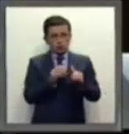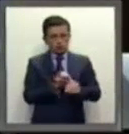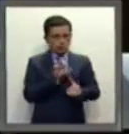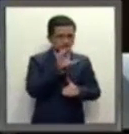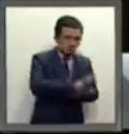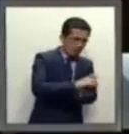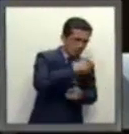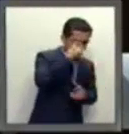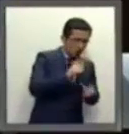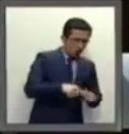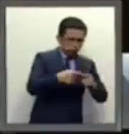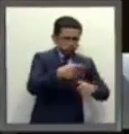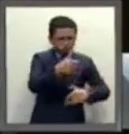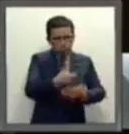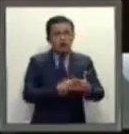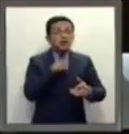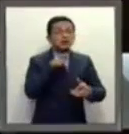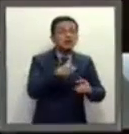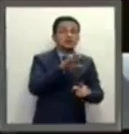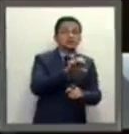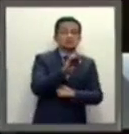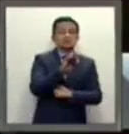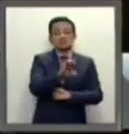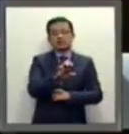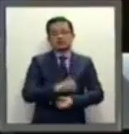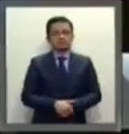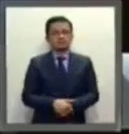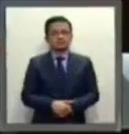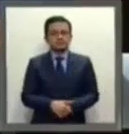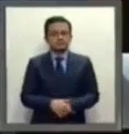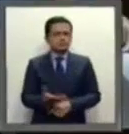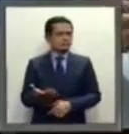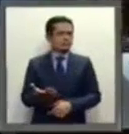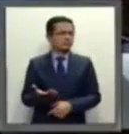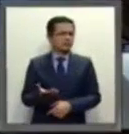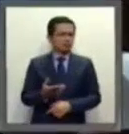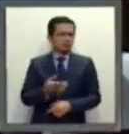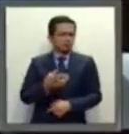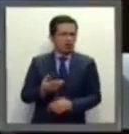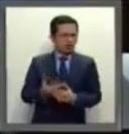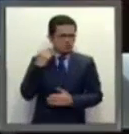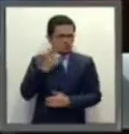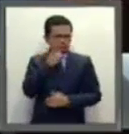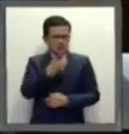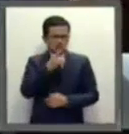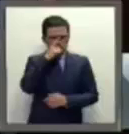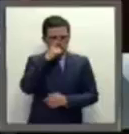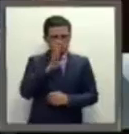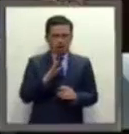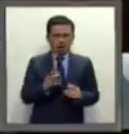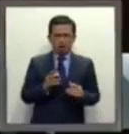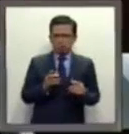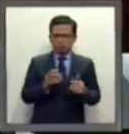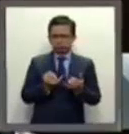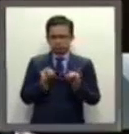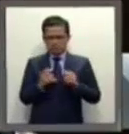y condicionada para la Comisión Federal de Electricidad. No se hablaba de una independencia